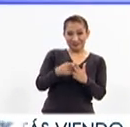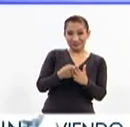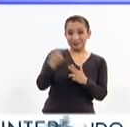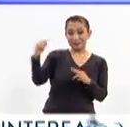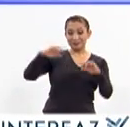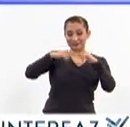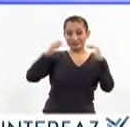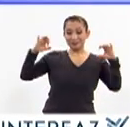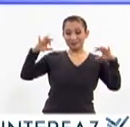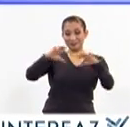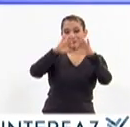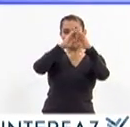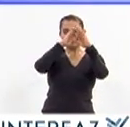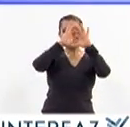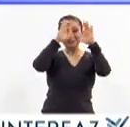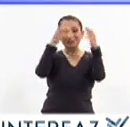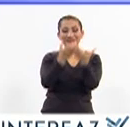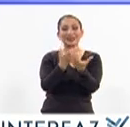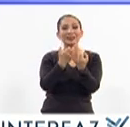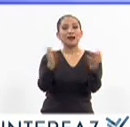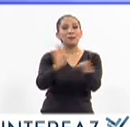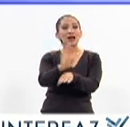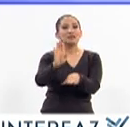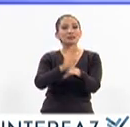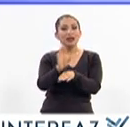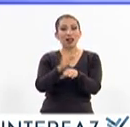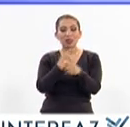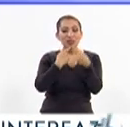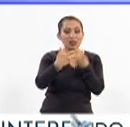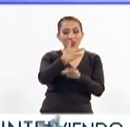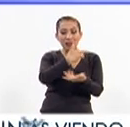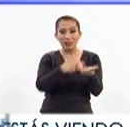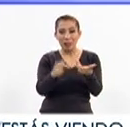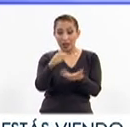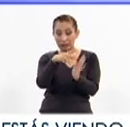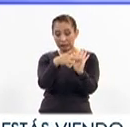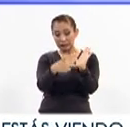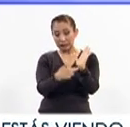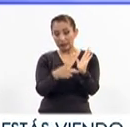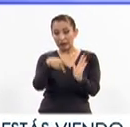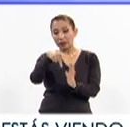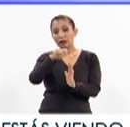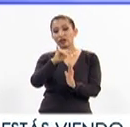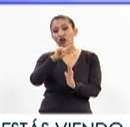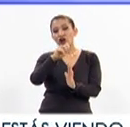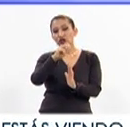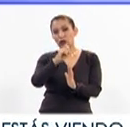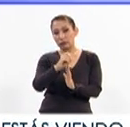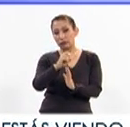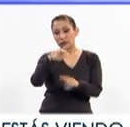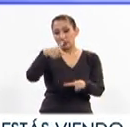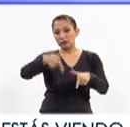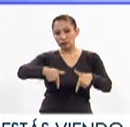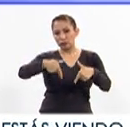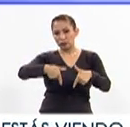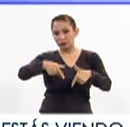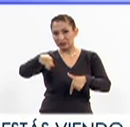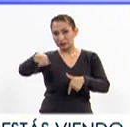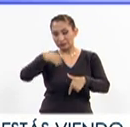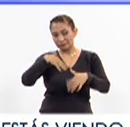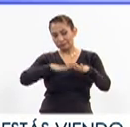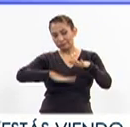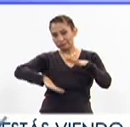la Cumbre de la Tierra de Río de Janeiro y posteriormente el Protocolo de Kioto, donde sienta unas